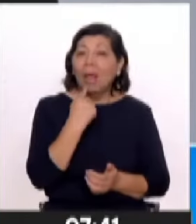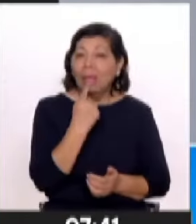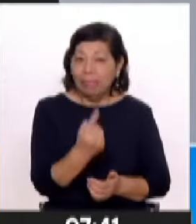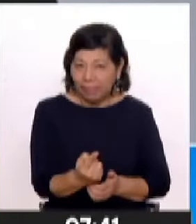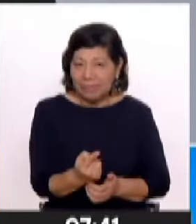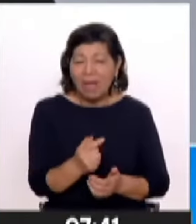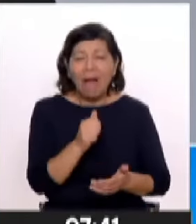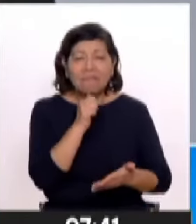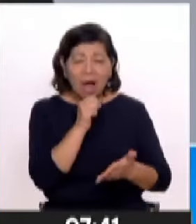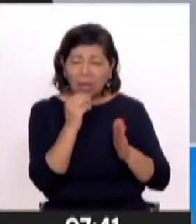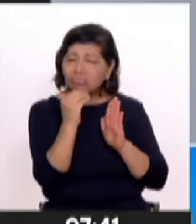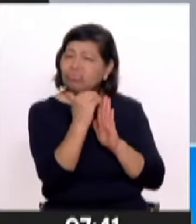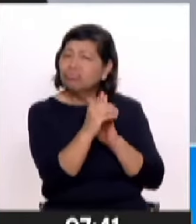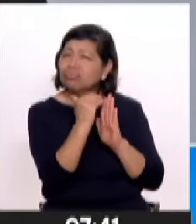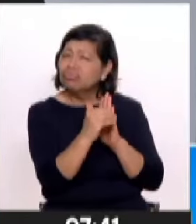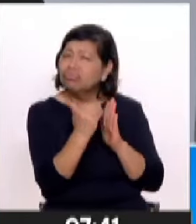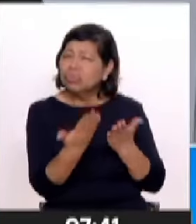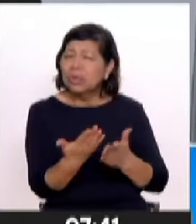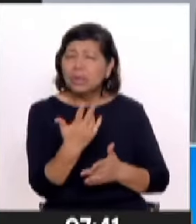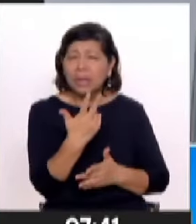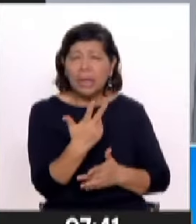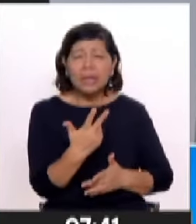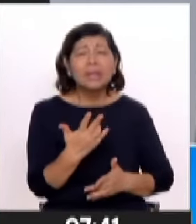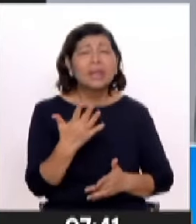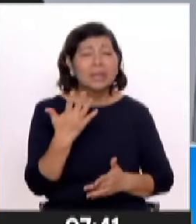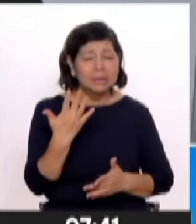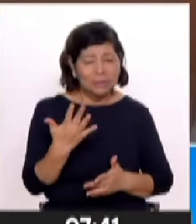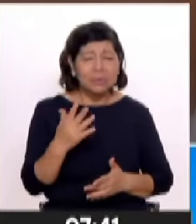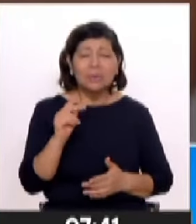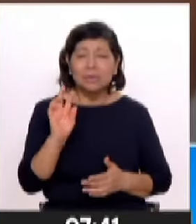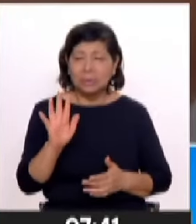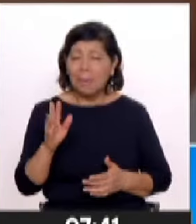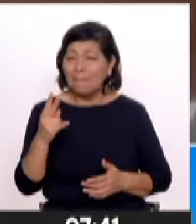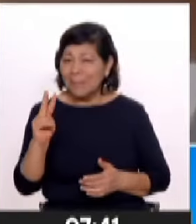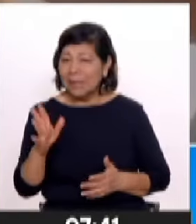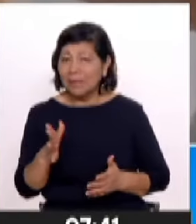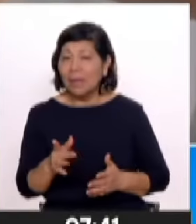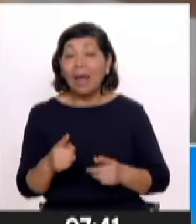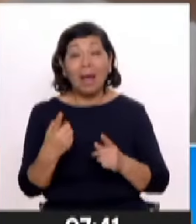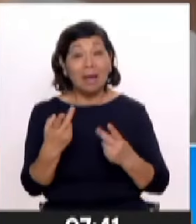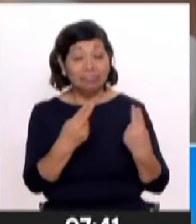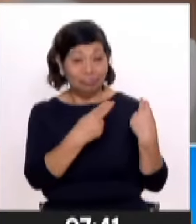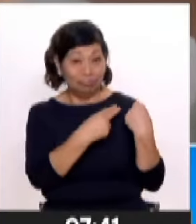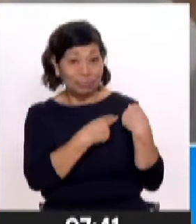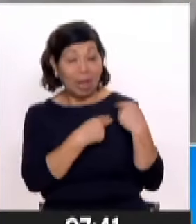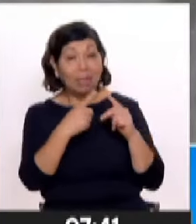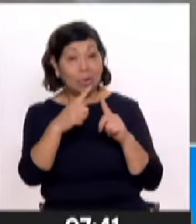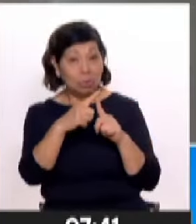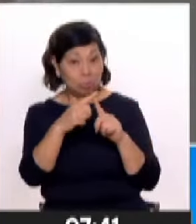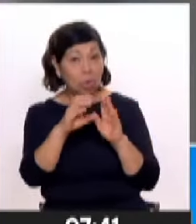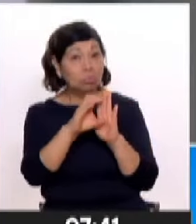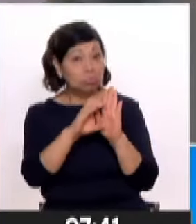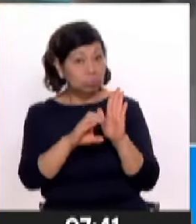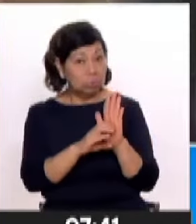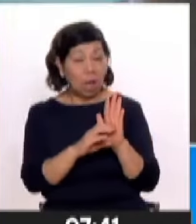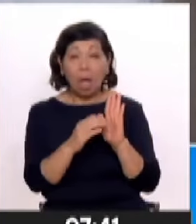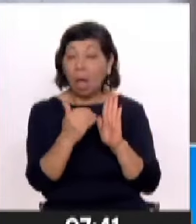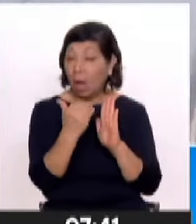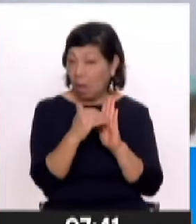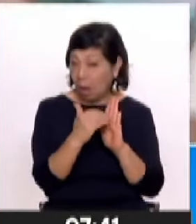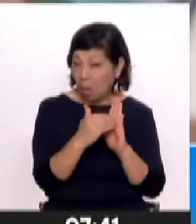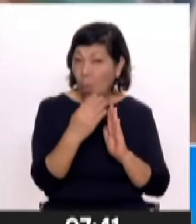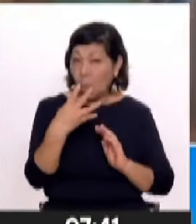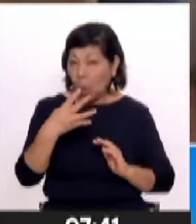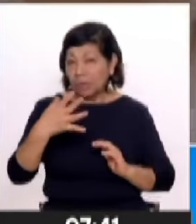la inconstitucionalidad de la 31.520, y el Tribunal Constitucional ha dicho: sobre estos artículos,